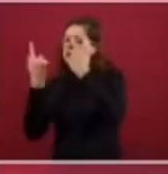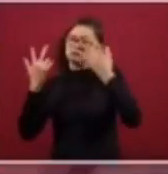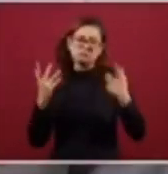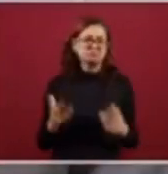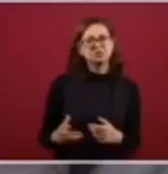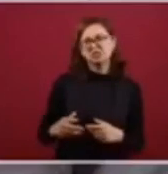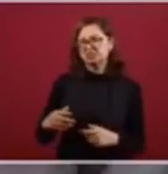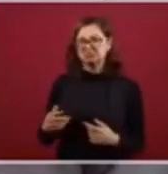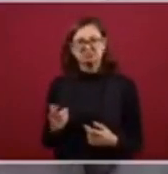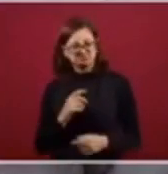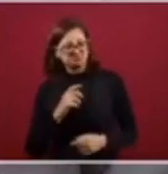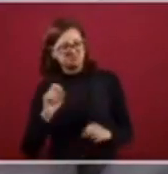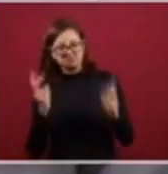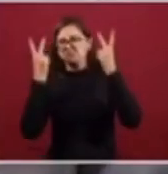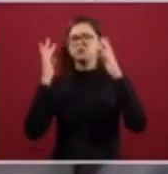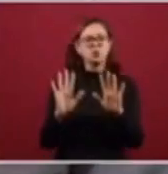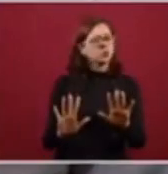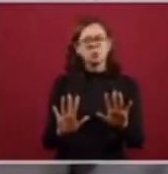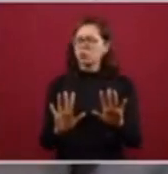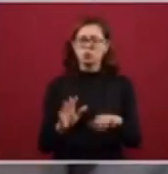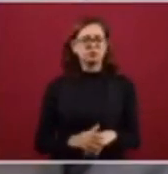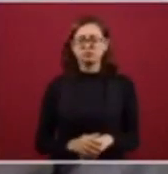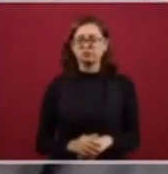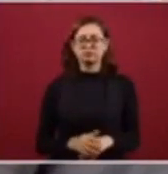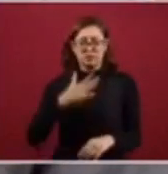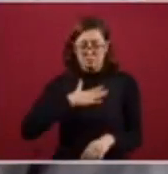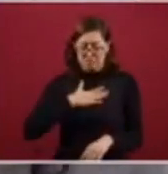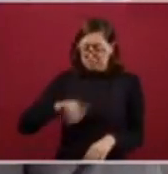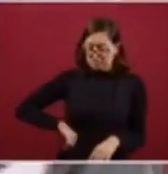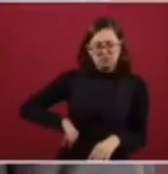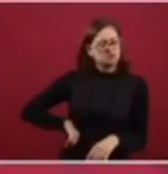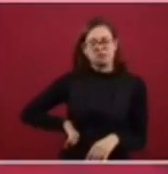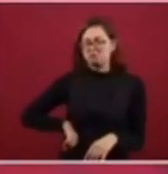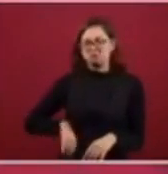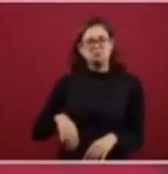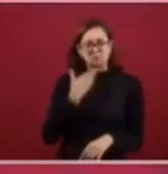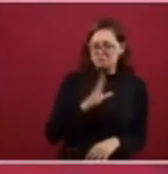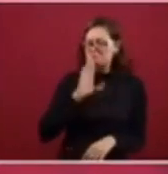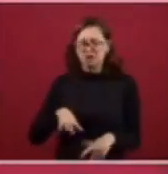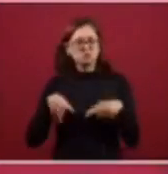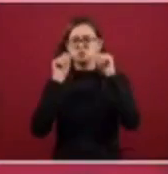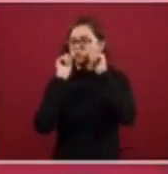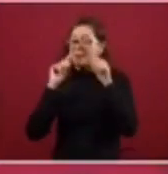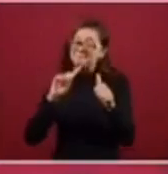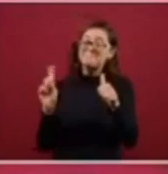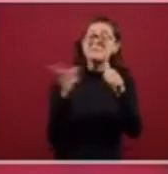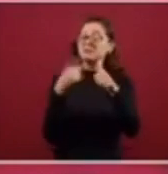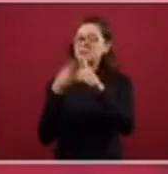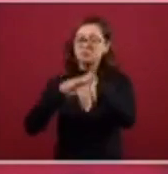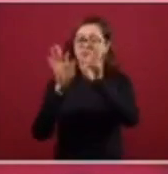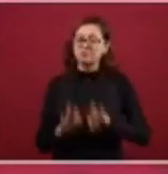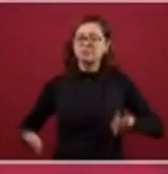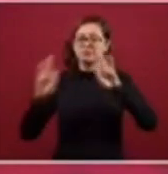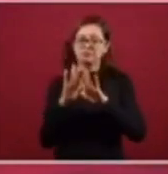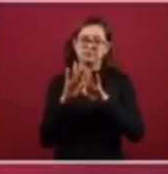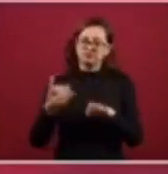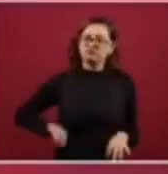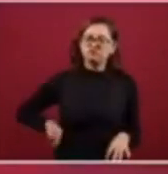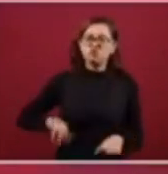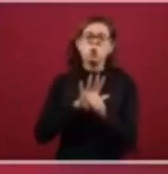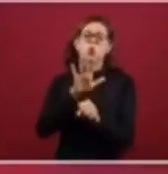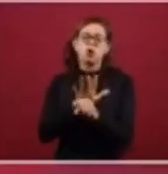haya mezquindades, que por encima del interés personal, por legítimo que sea, se ponga el